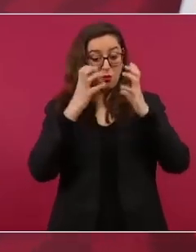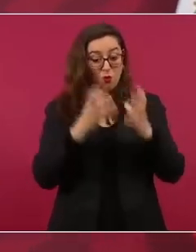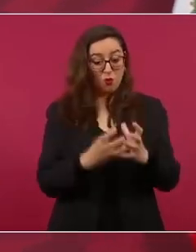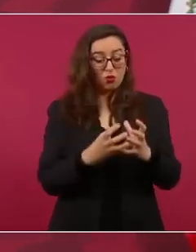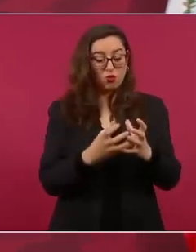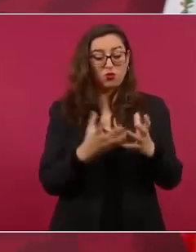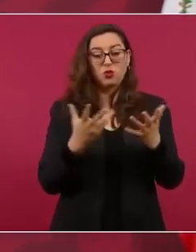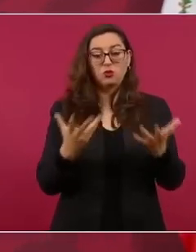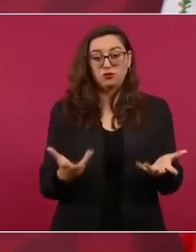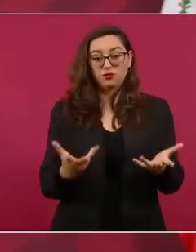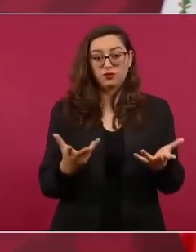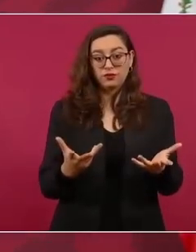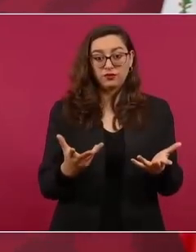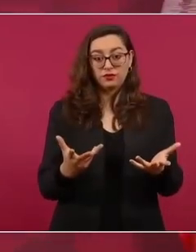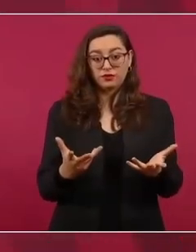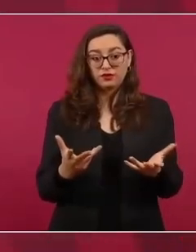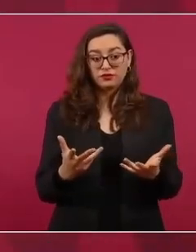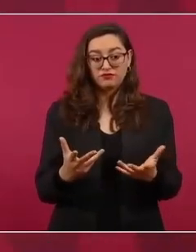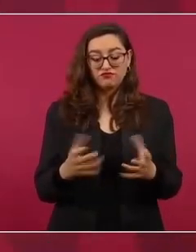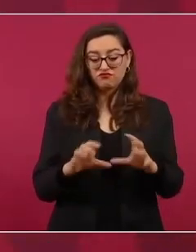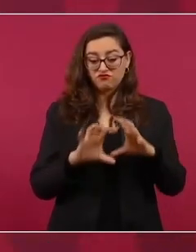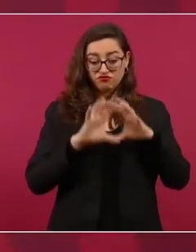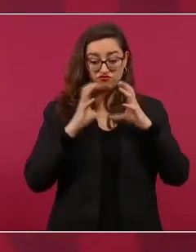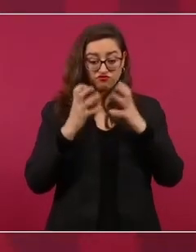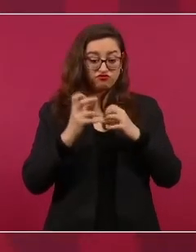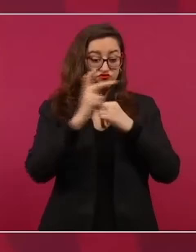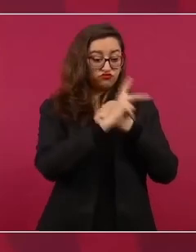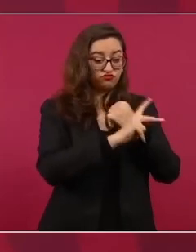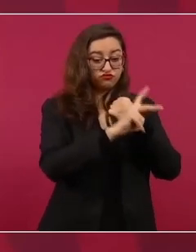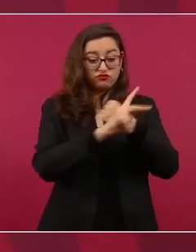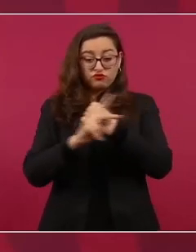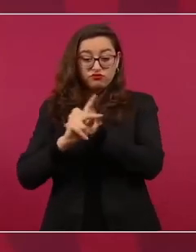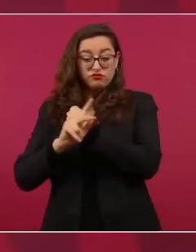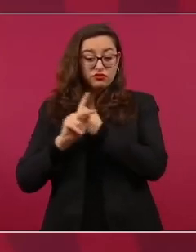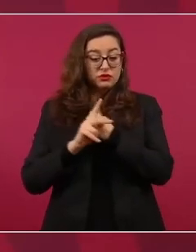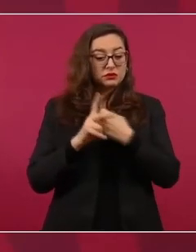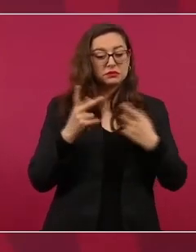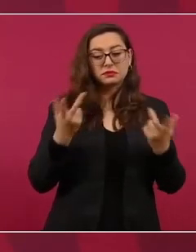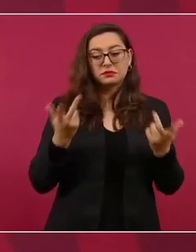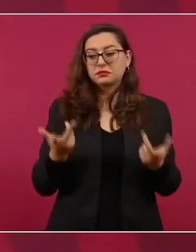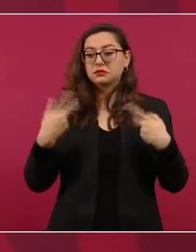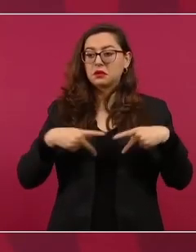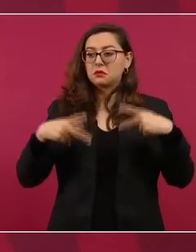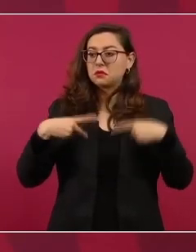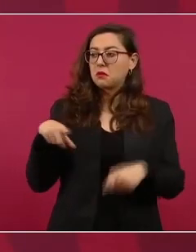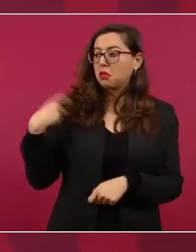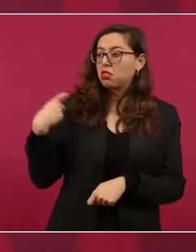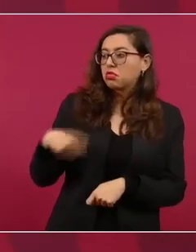no voy a decir uno de los más atractivos, es el más atractivo